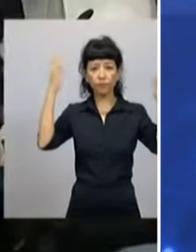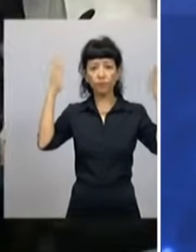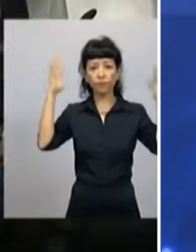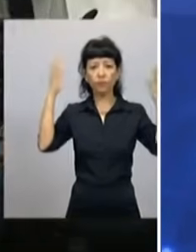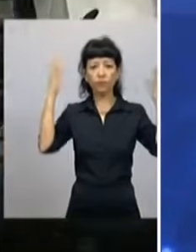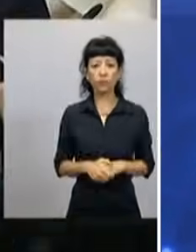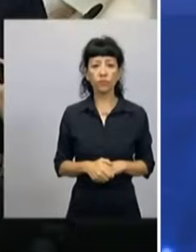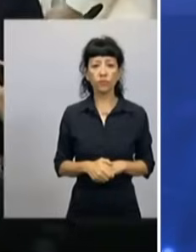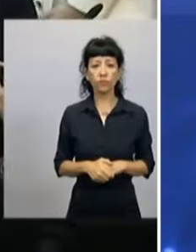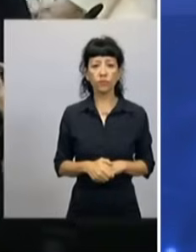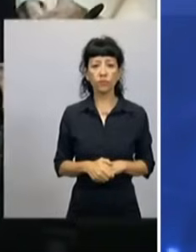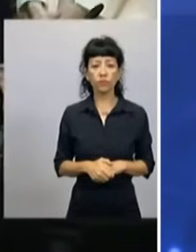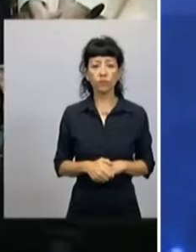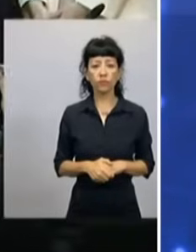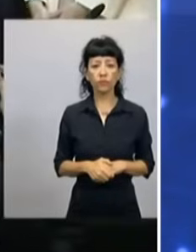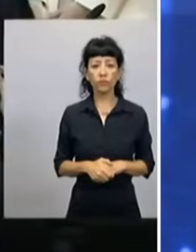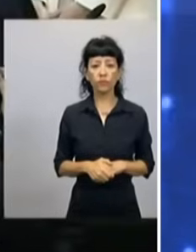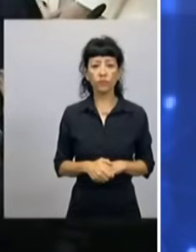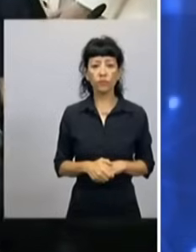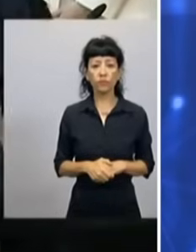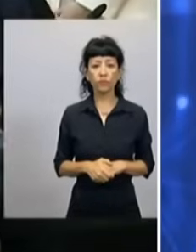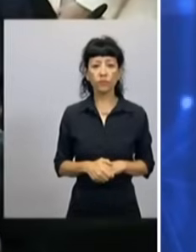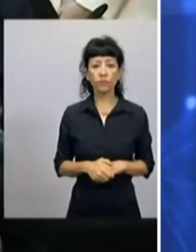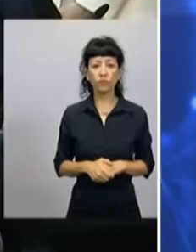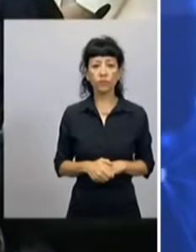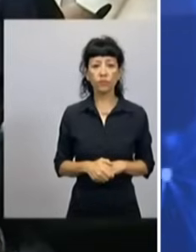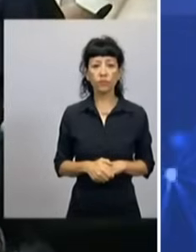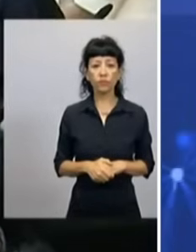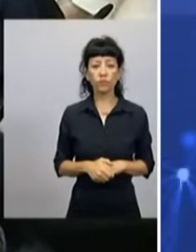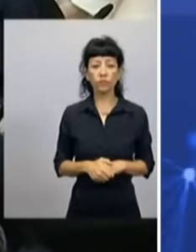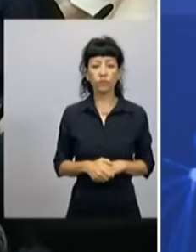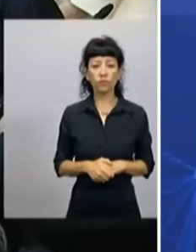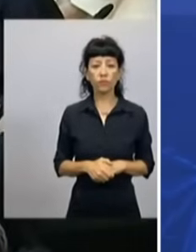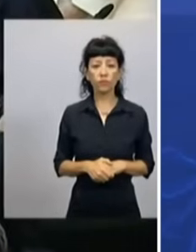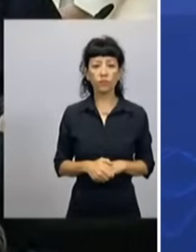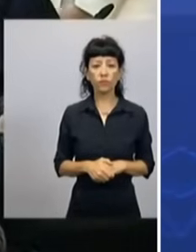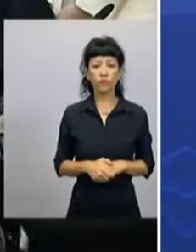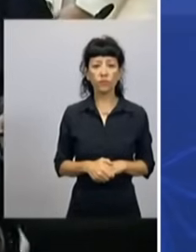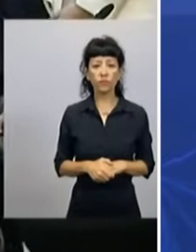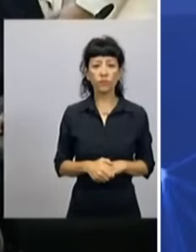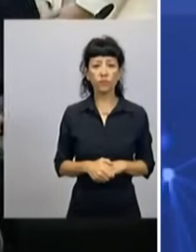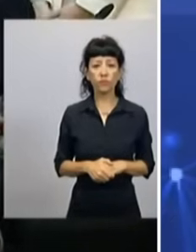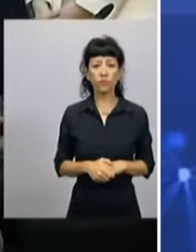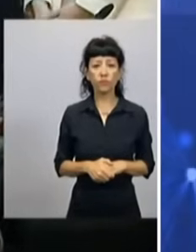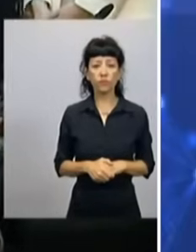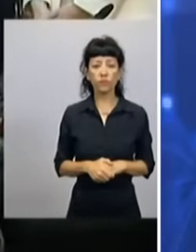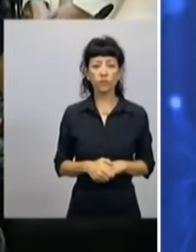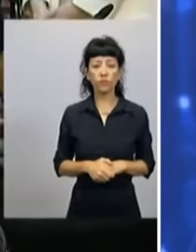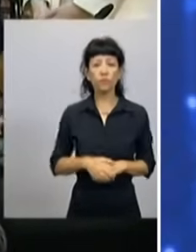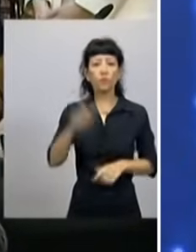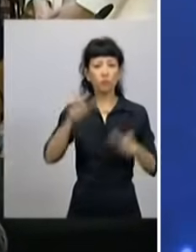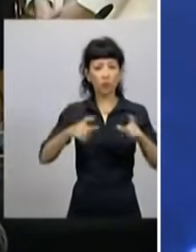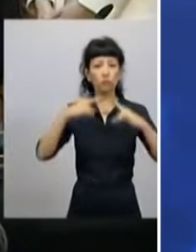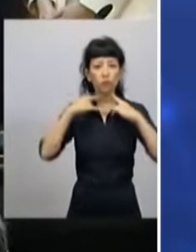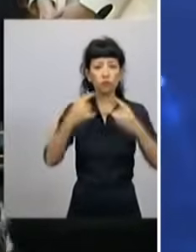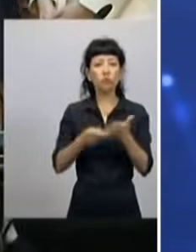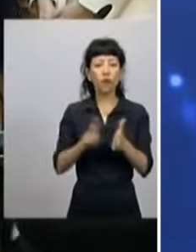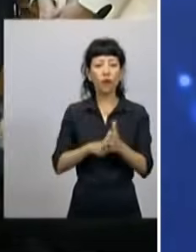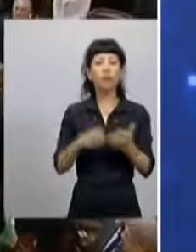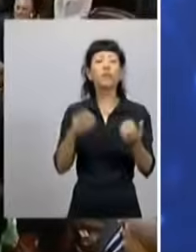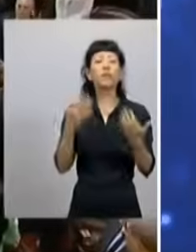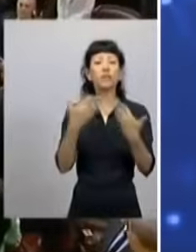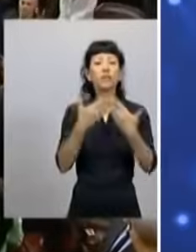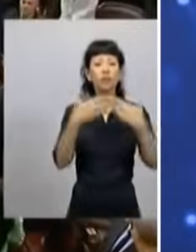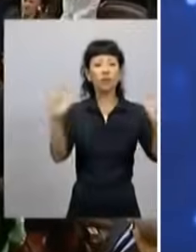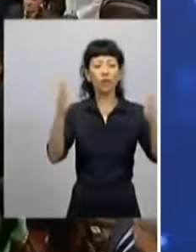de Milei, Guillermo Francos, está acercándose a Milei. Entonces ahí tenés otra fuente donde puede ir a